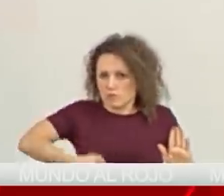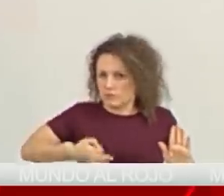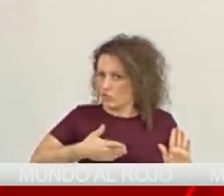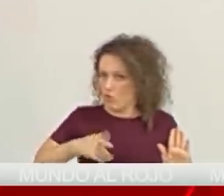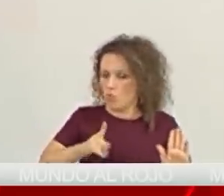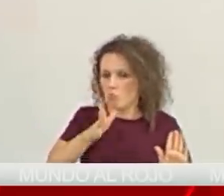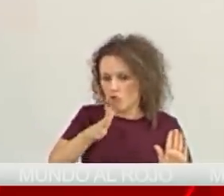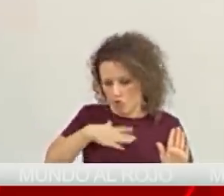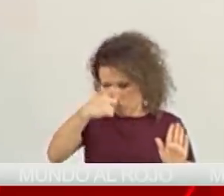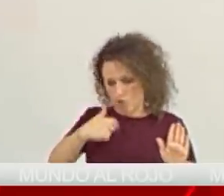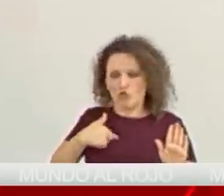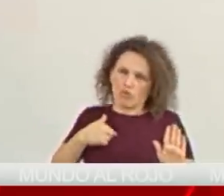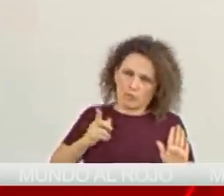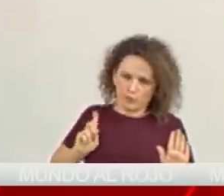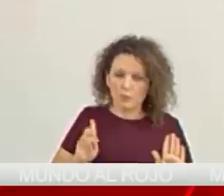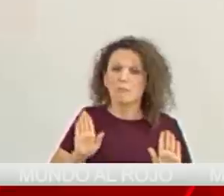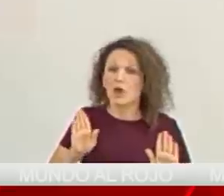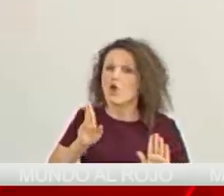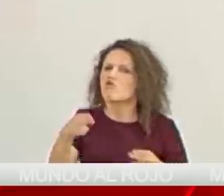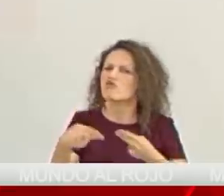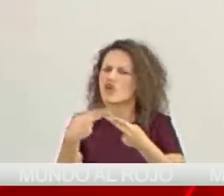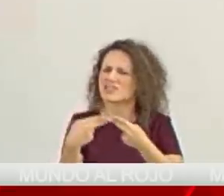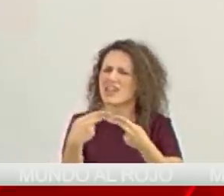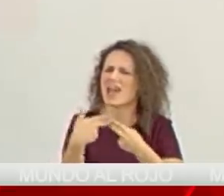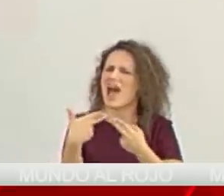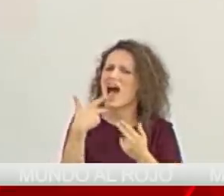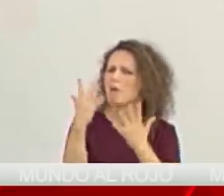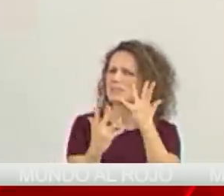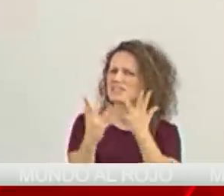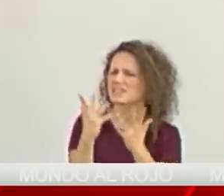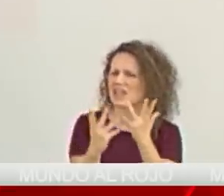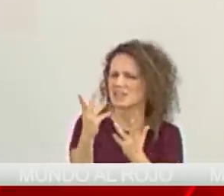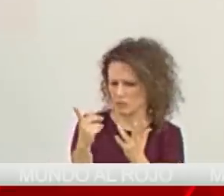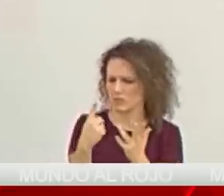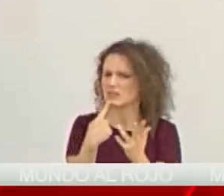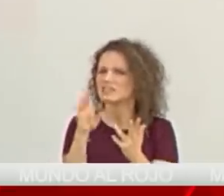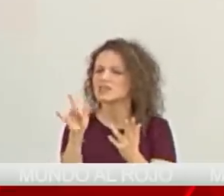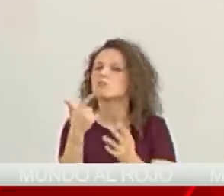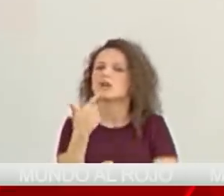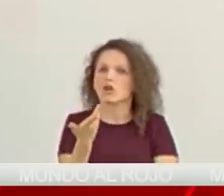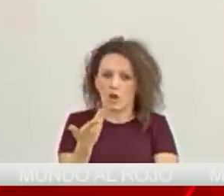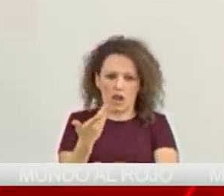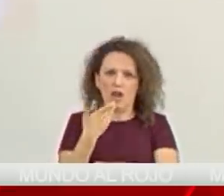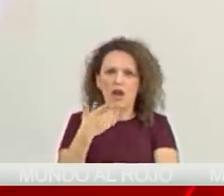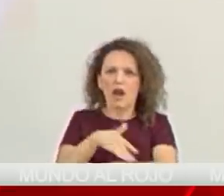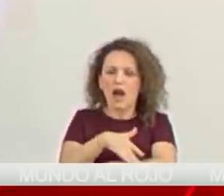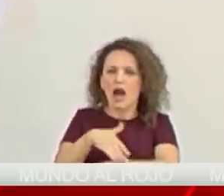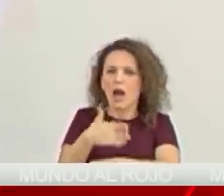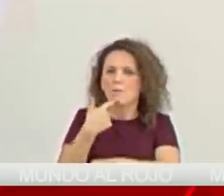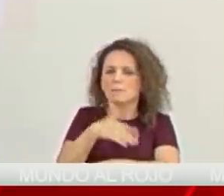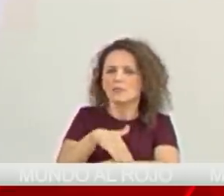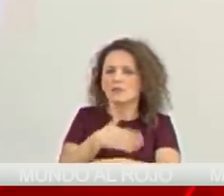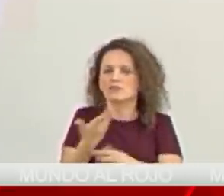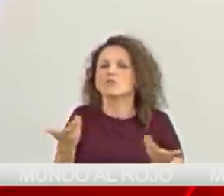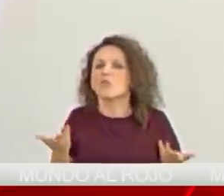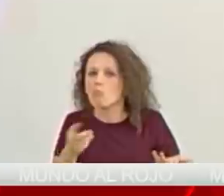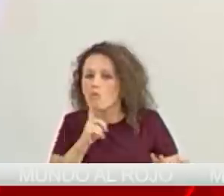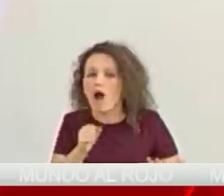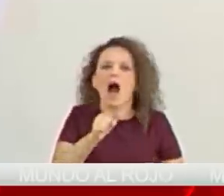ministro del interior es a la juez de instrucción la que tiene que tomar cualquier decisión